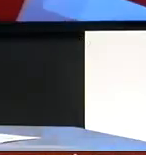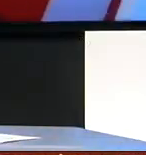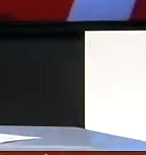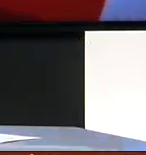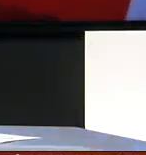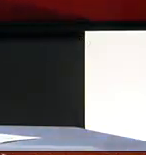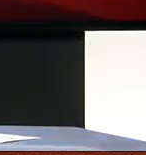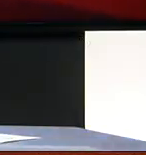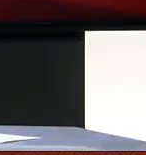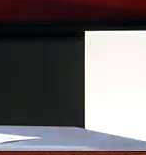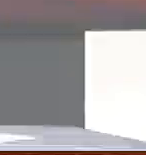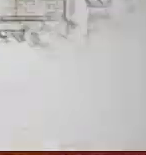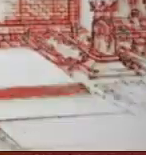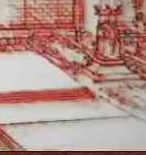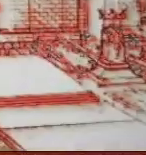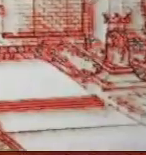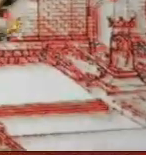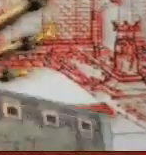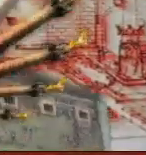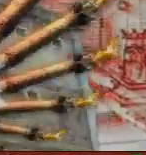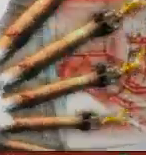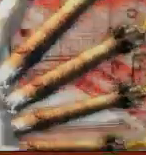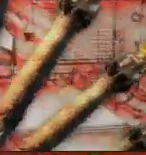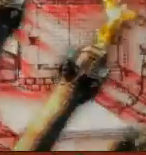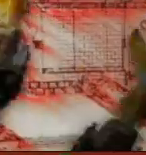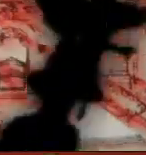México es tu museo.